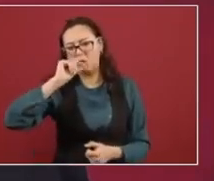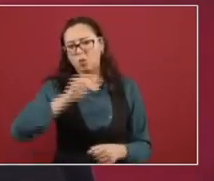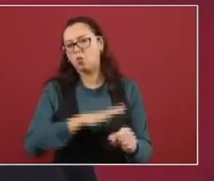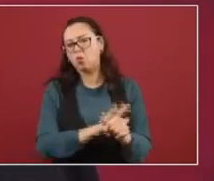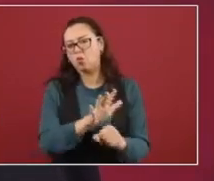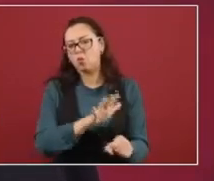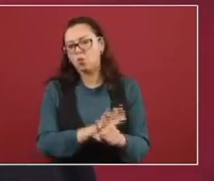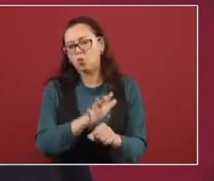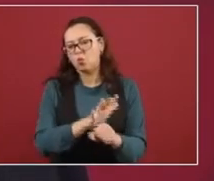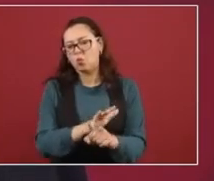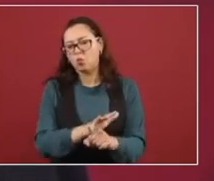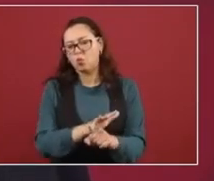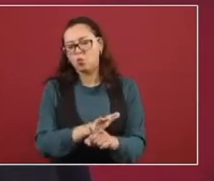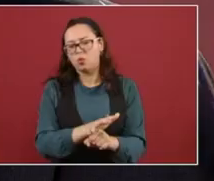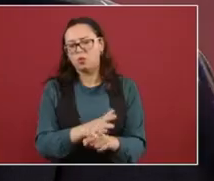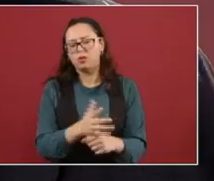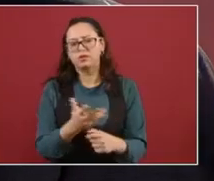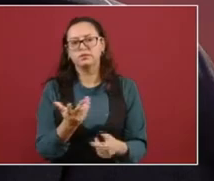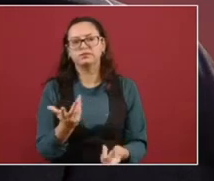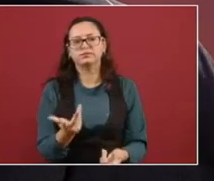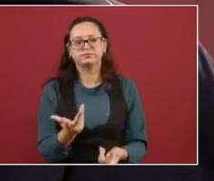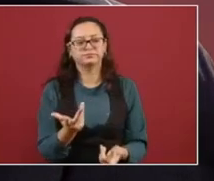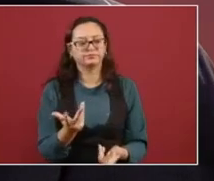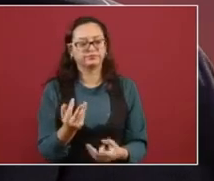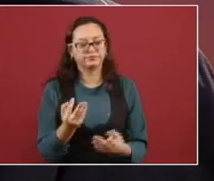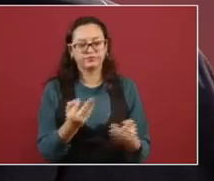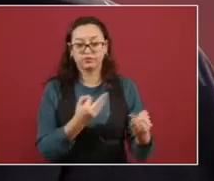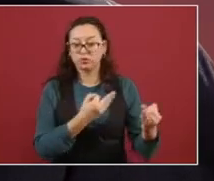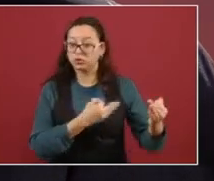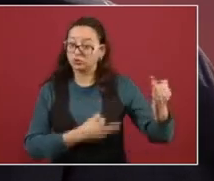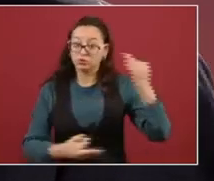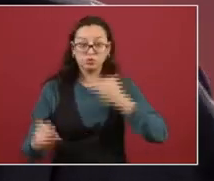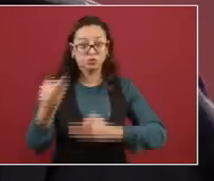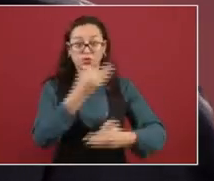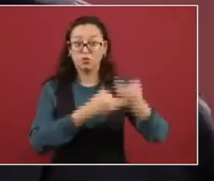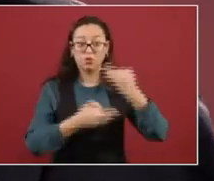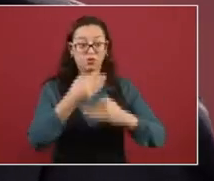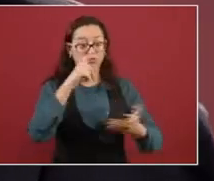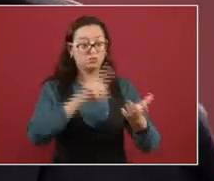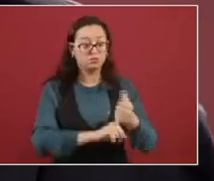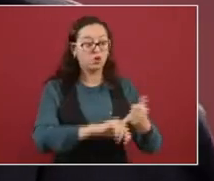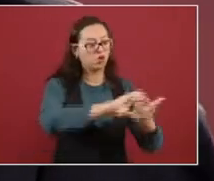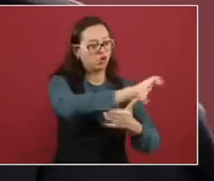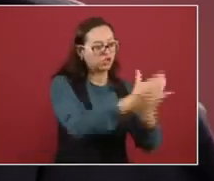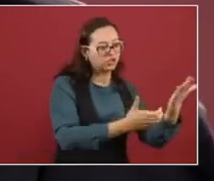es de que todo se hacía por contrato.